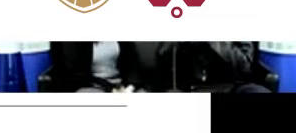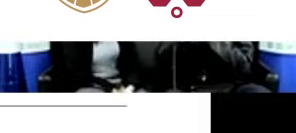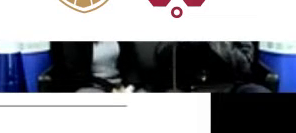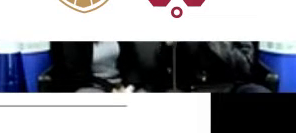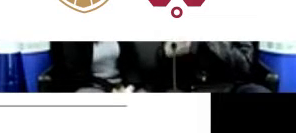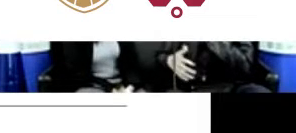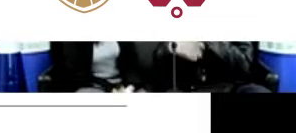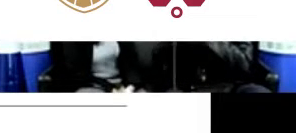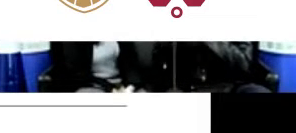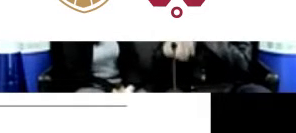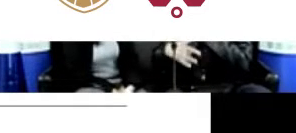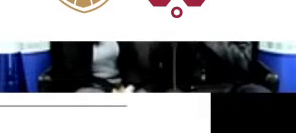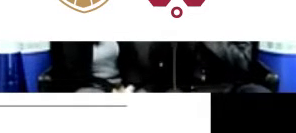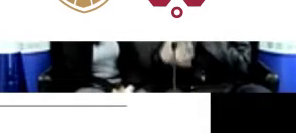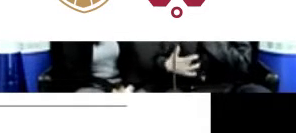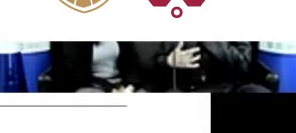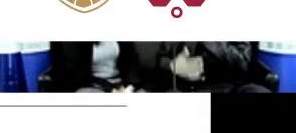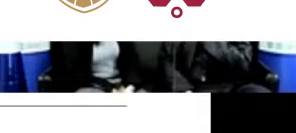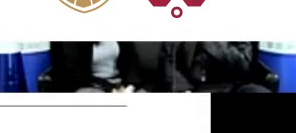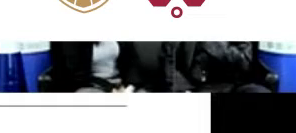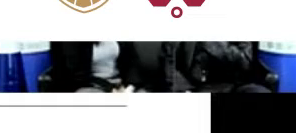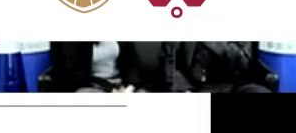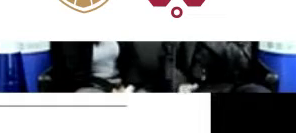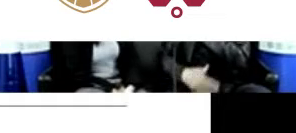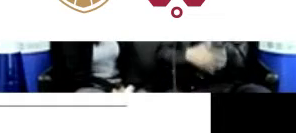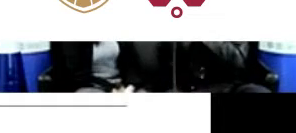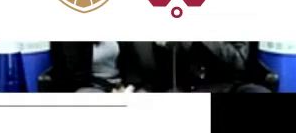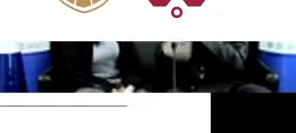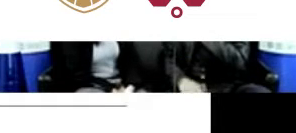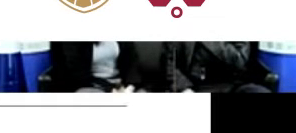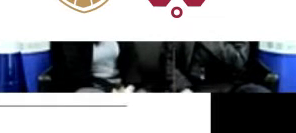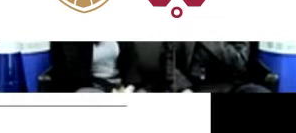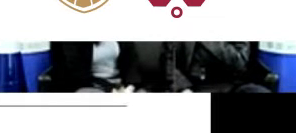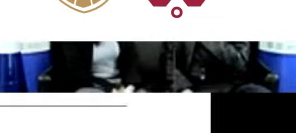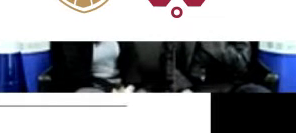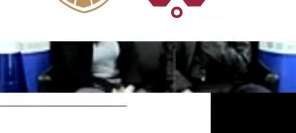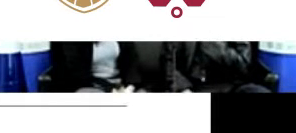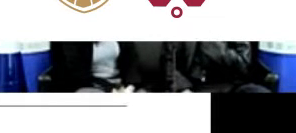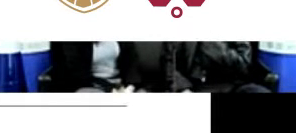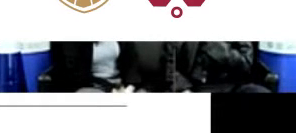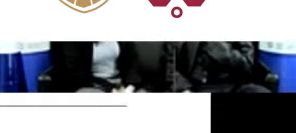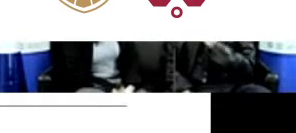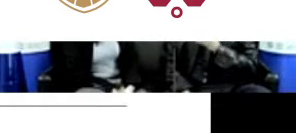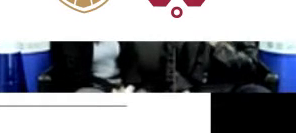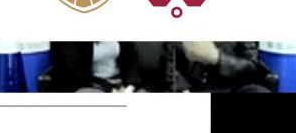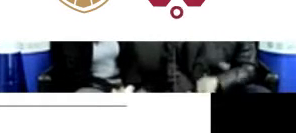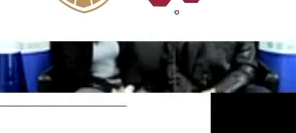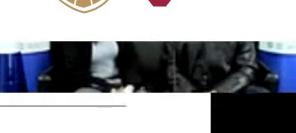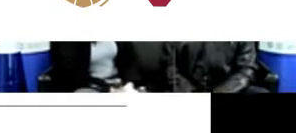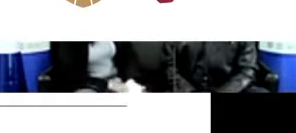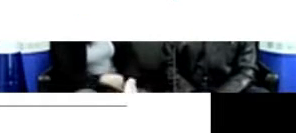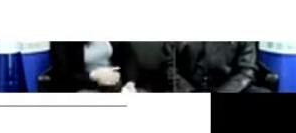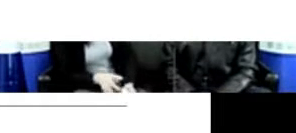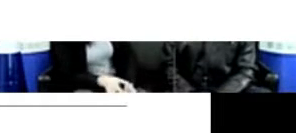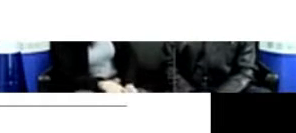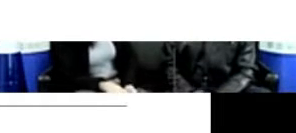y esta economía de tiempo, de costos, lo hace más accesible a toda la población. Claro.